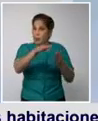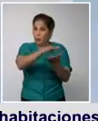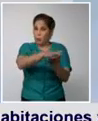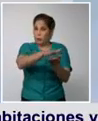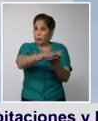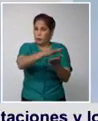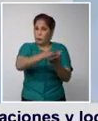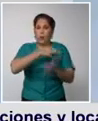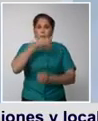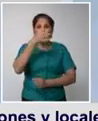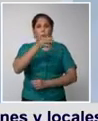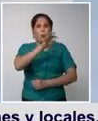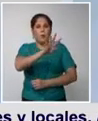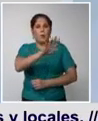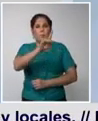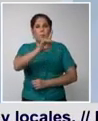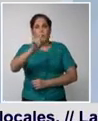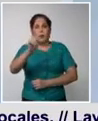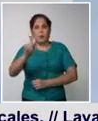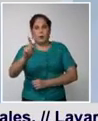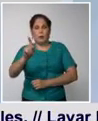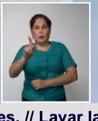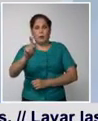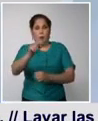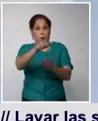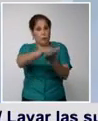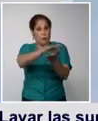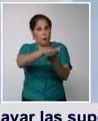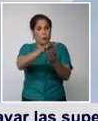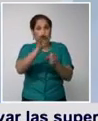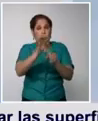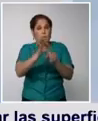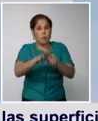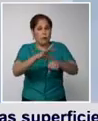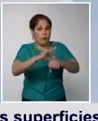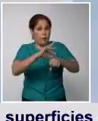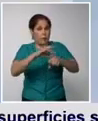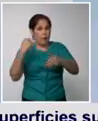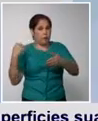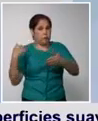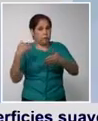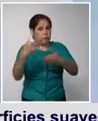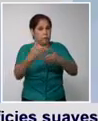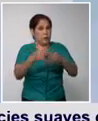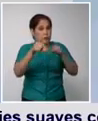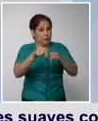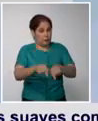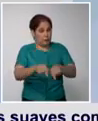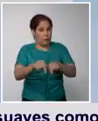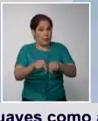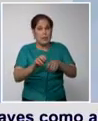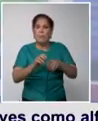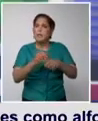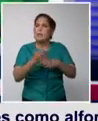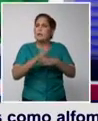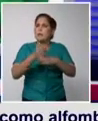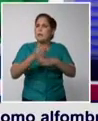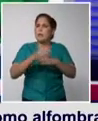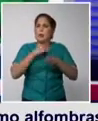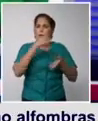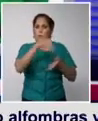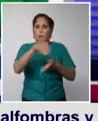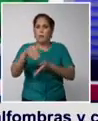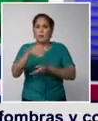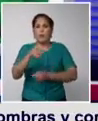de 491 desde que comenzó la pandemia, lo cual da una letalidad igual a la del